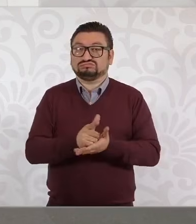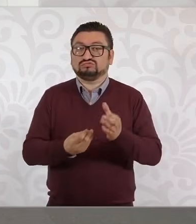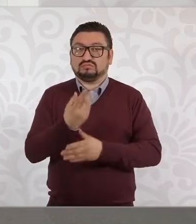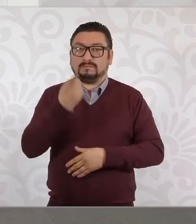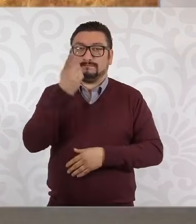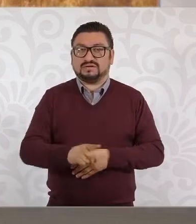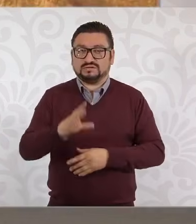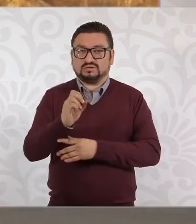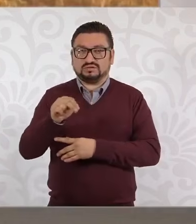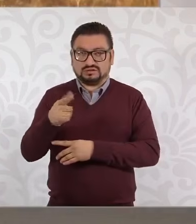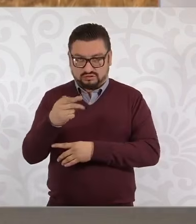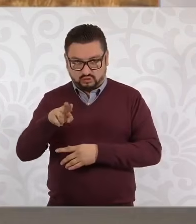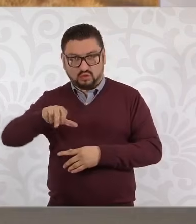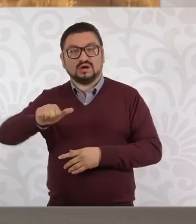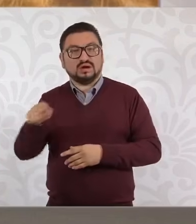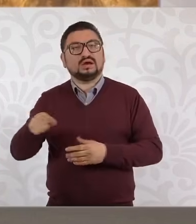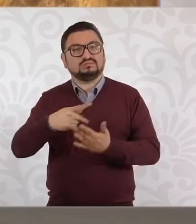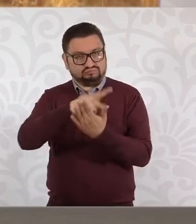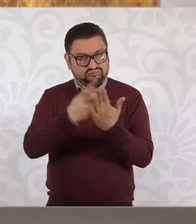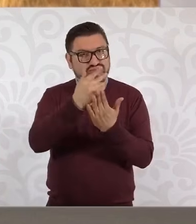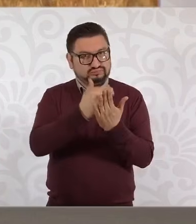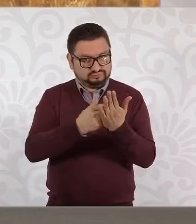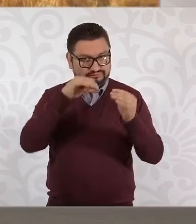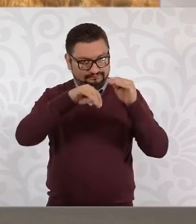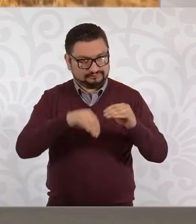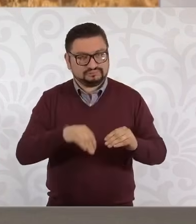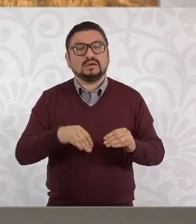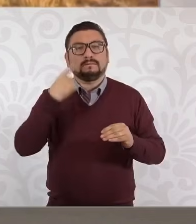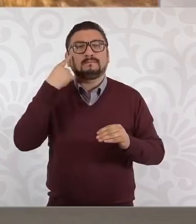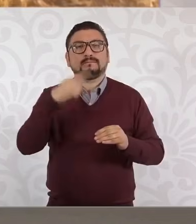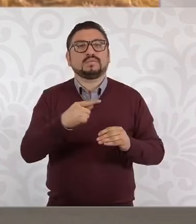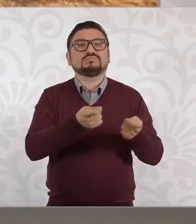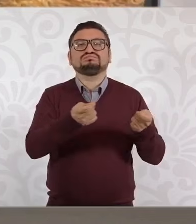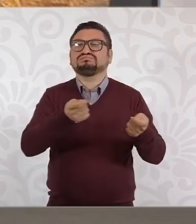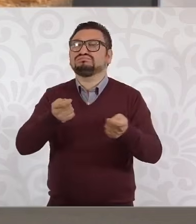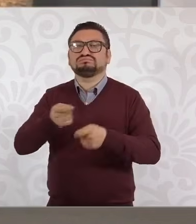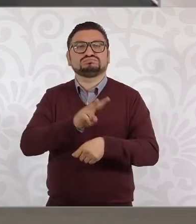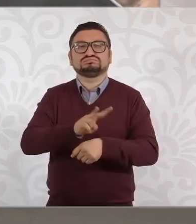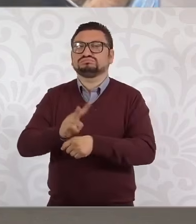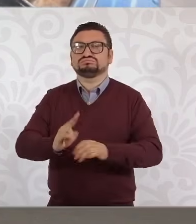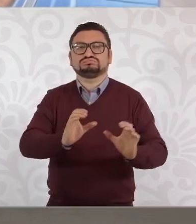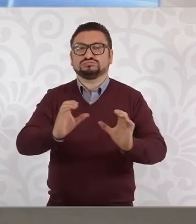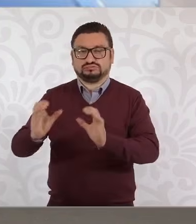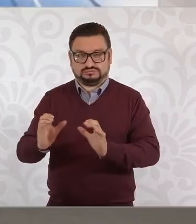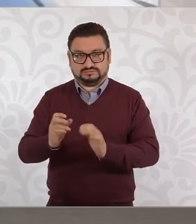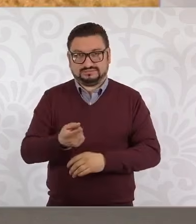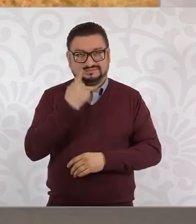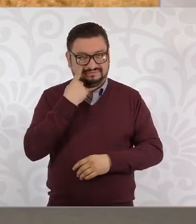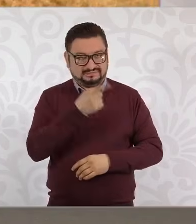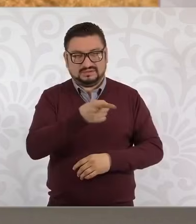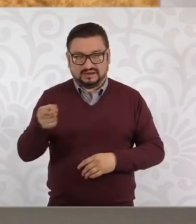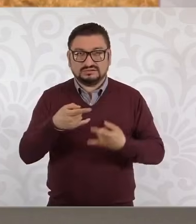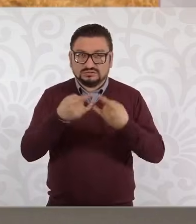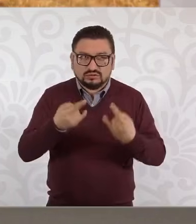la Comisión Nacional del Agua a elaborar un programa para que pueda regularizar todas estas situaciones. Este es uno de los muchos casos